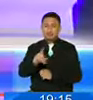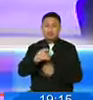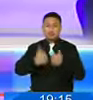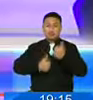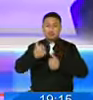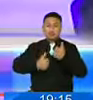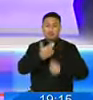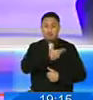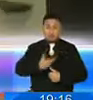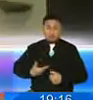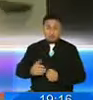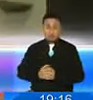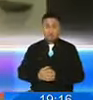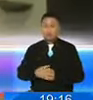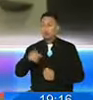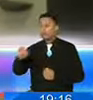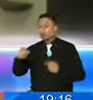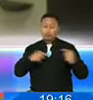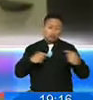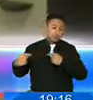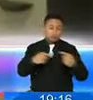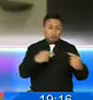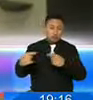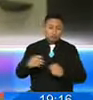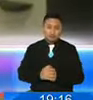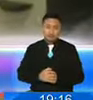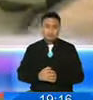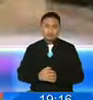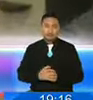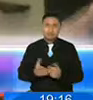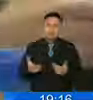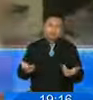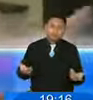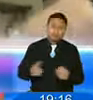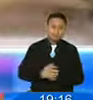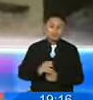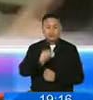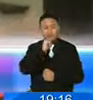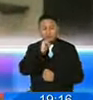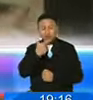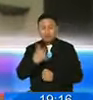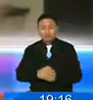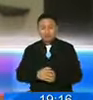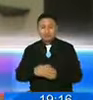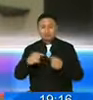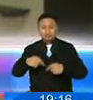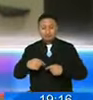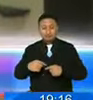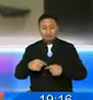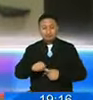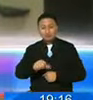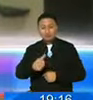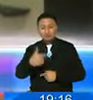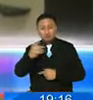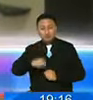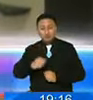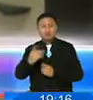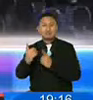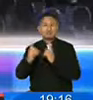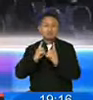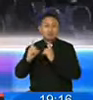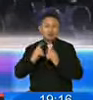candidatos presidenciales. Que el debate dejó que desear todavía y que se tiene que seguir reproduciendo un mecanismo de diálogo entre los